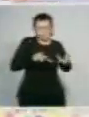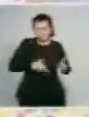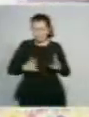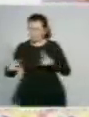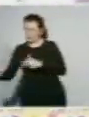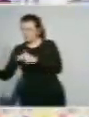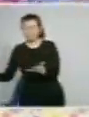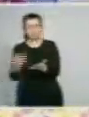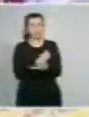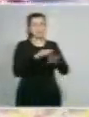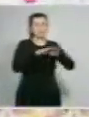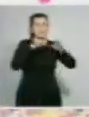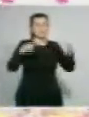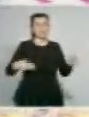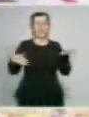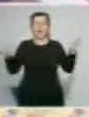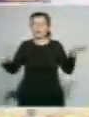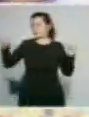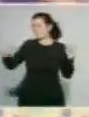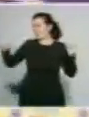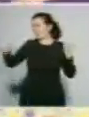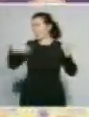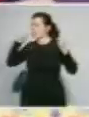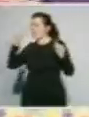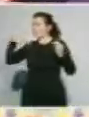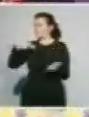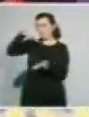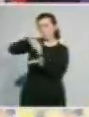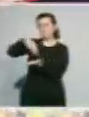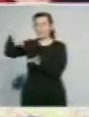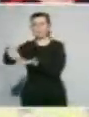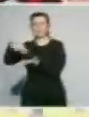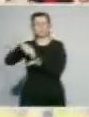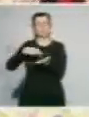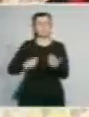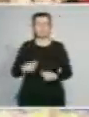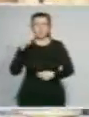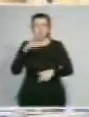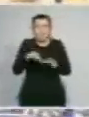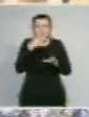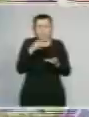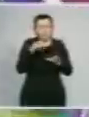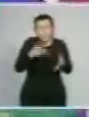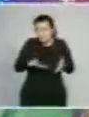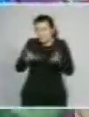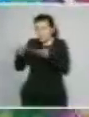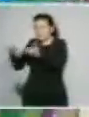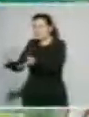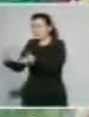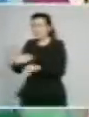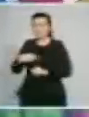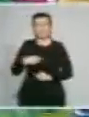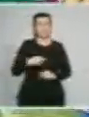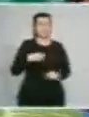la mesa, pero Angelito y Mariby están de pie. Pedrito tira una cotufa a Mariby y